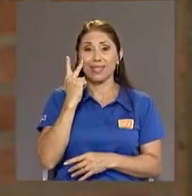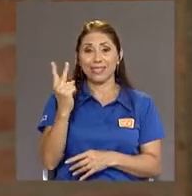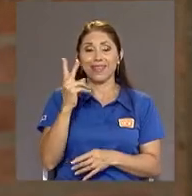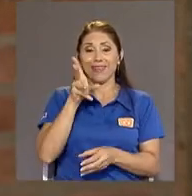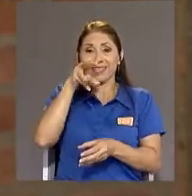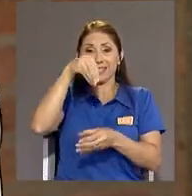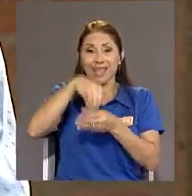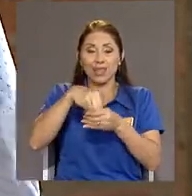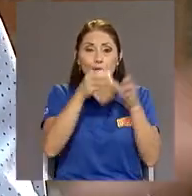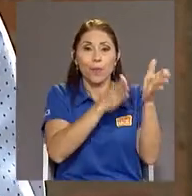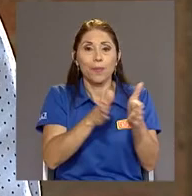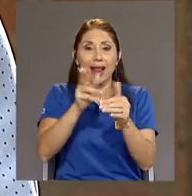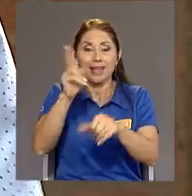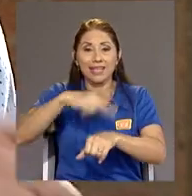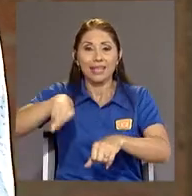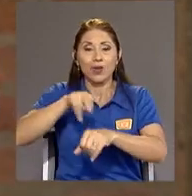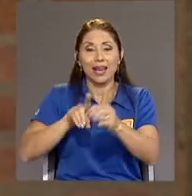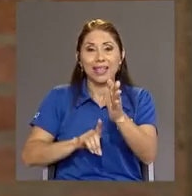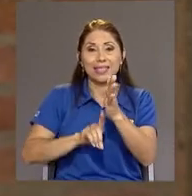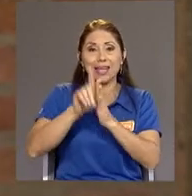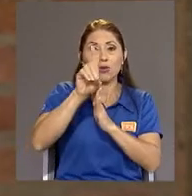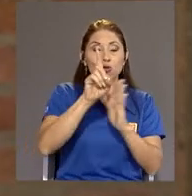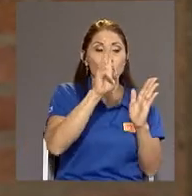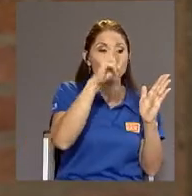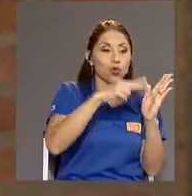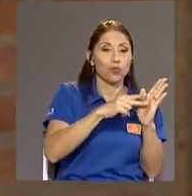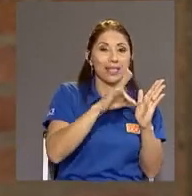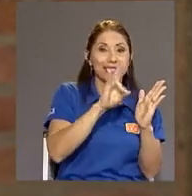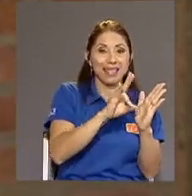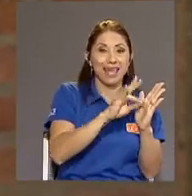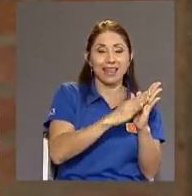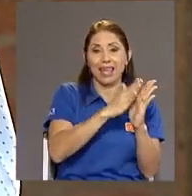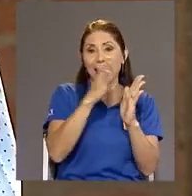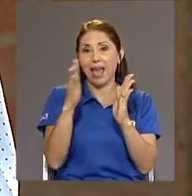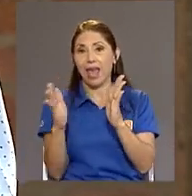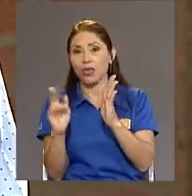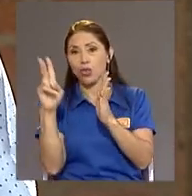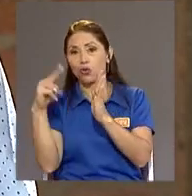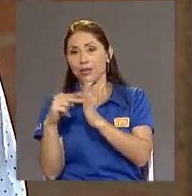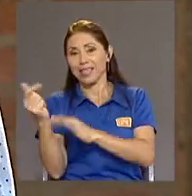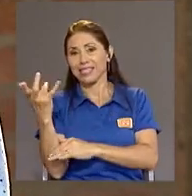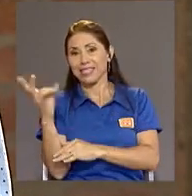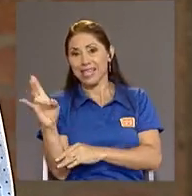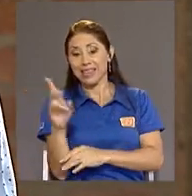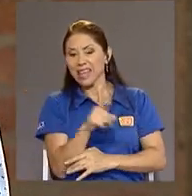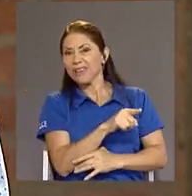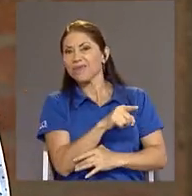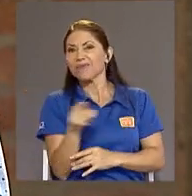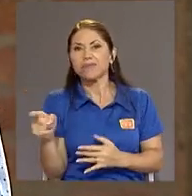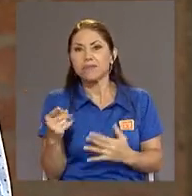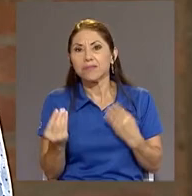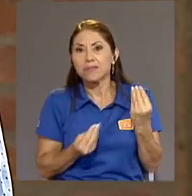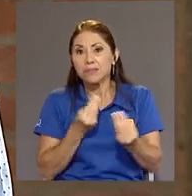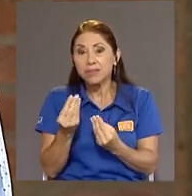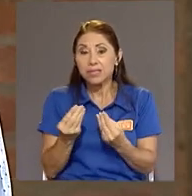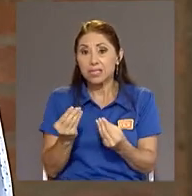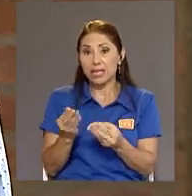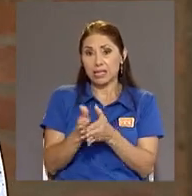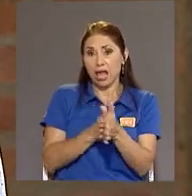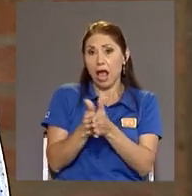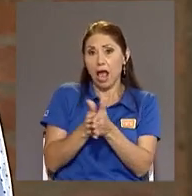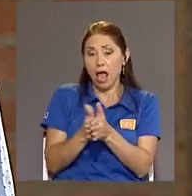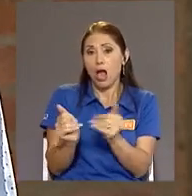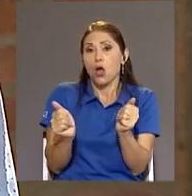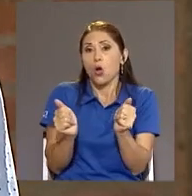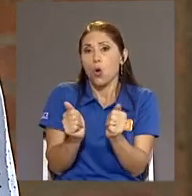de desarrollo desde el 2007 al 2017 están siendo potenciados vía presupuesto, y si